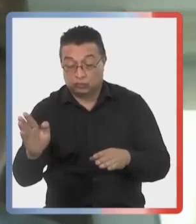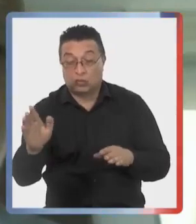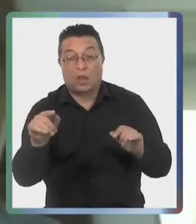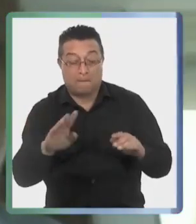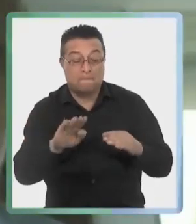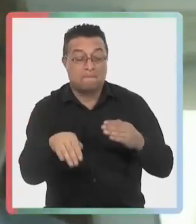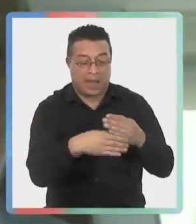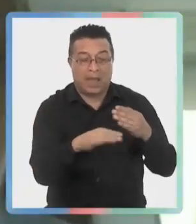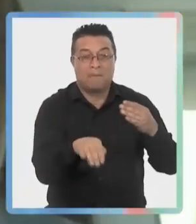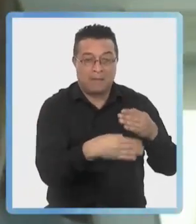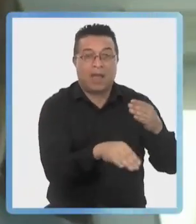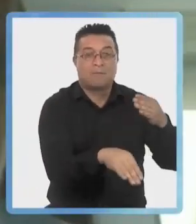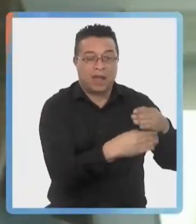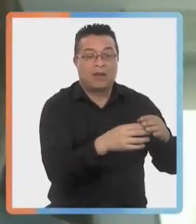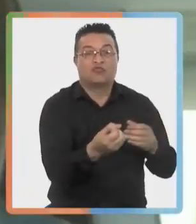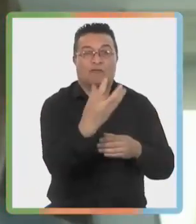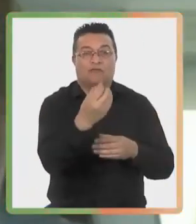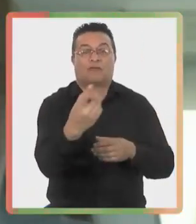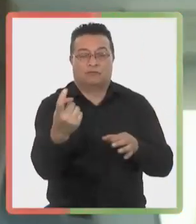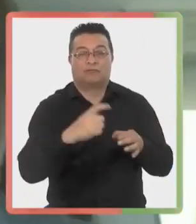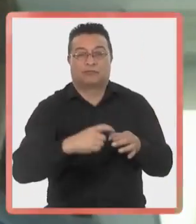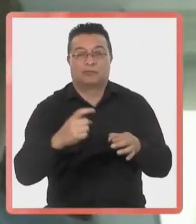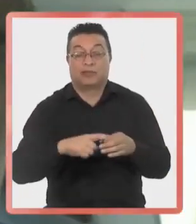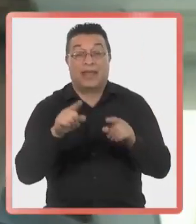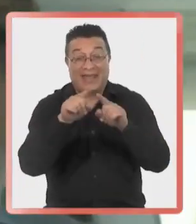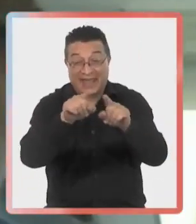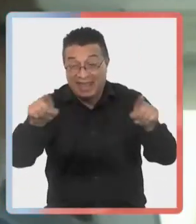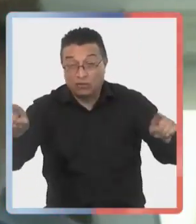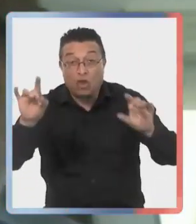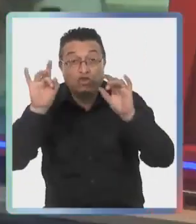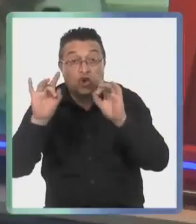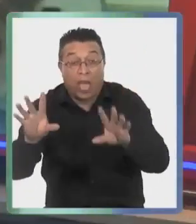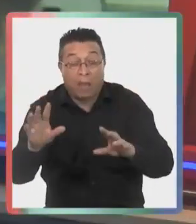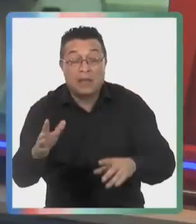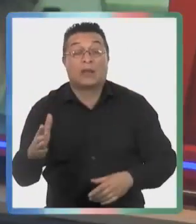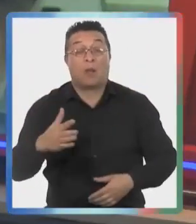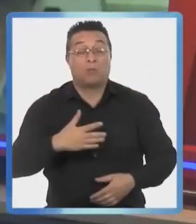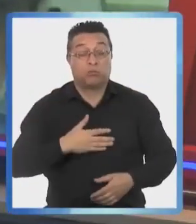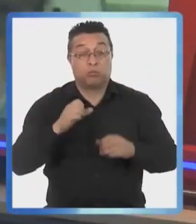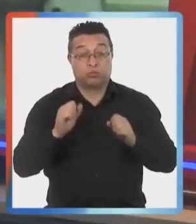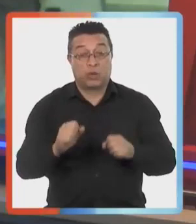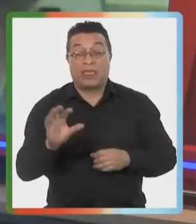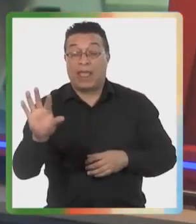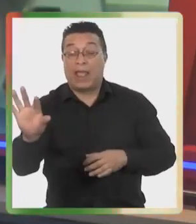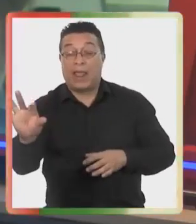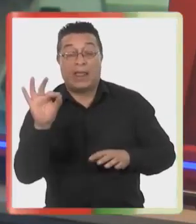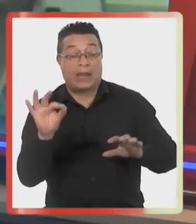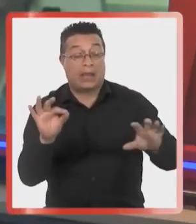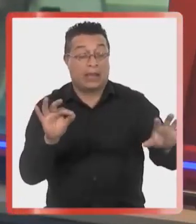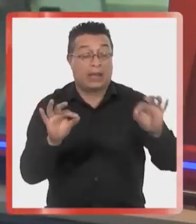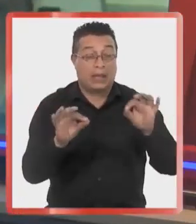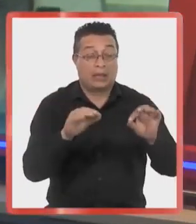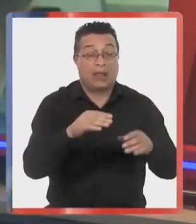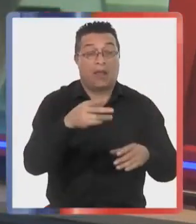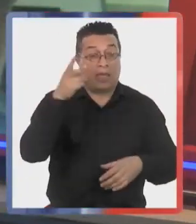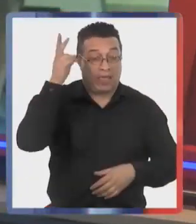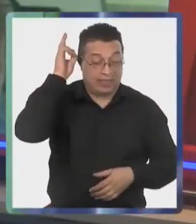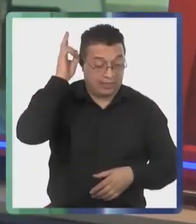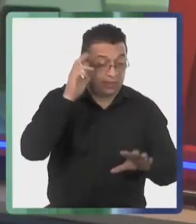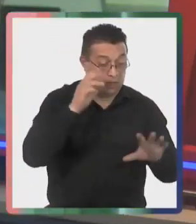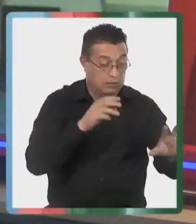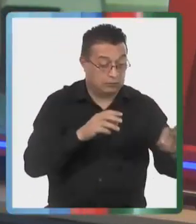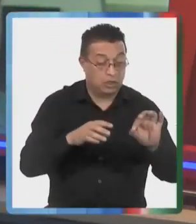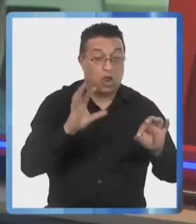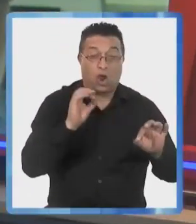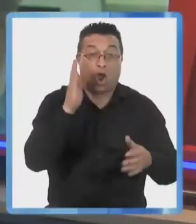pero se han agregado nuevas personas, digamos, y solo ellos tienen el derecho a pedir el voto indígena, si lo desean. No es